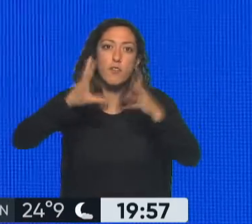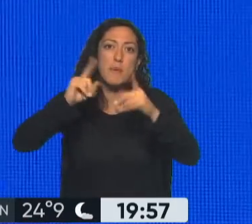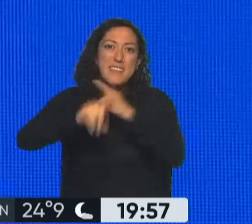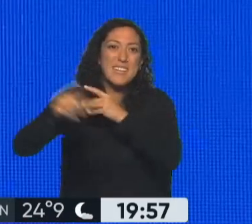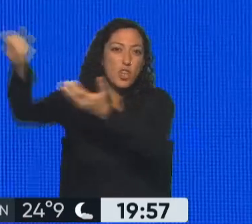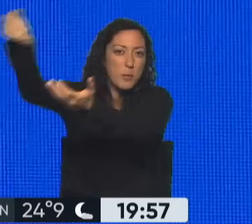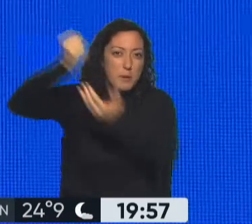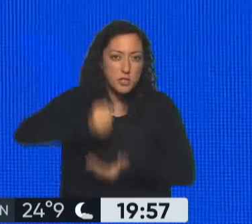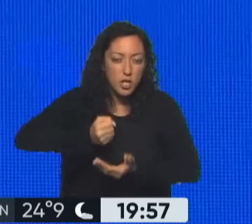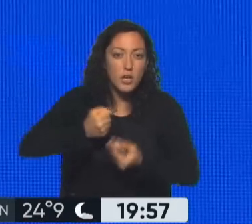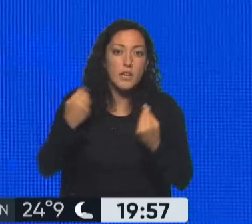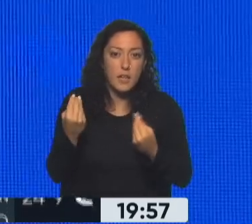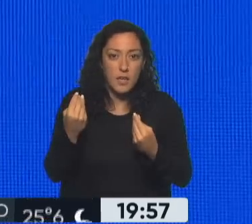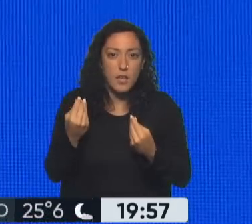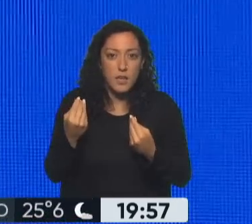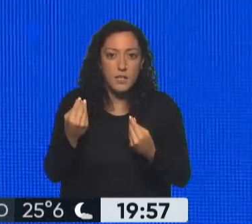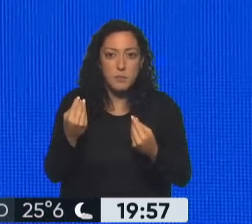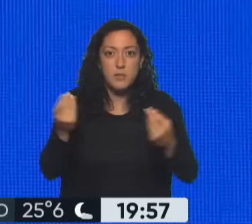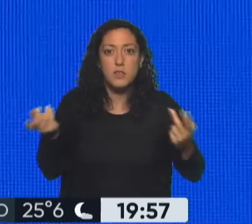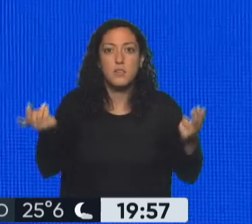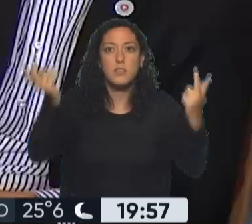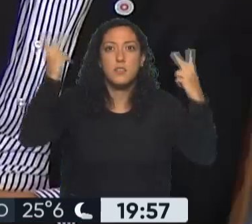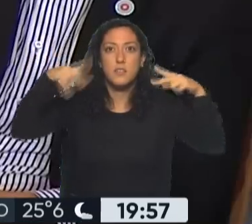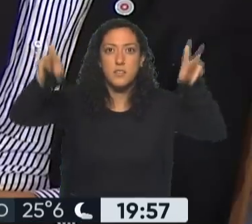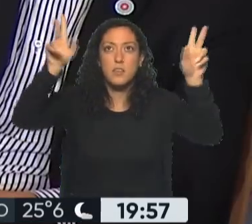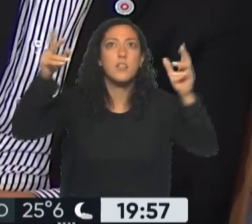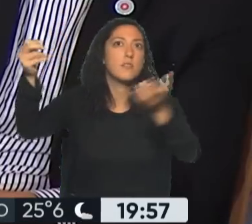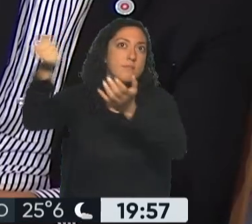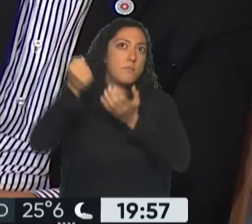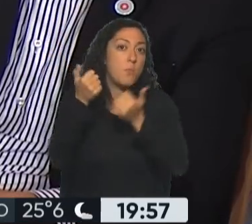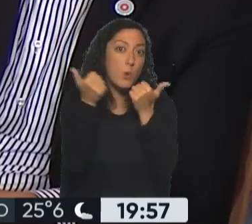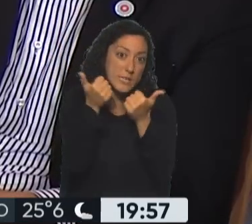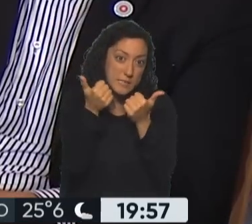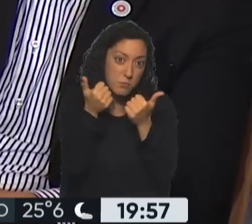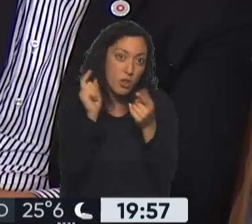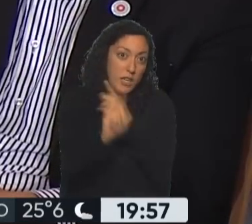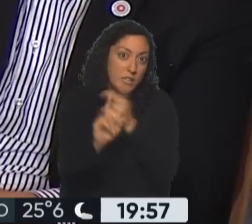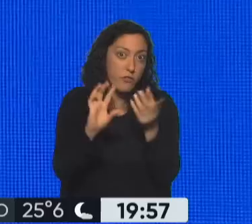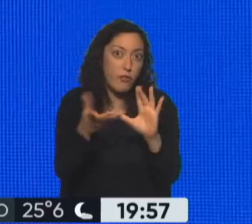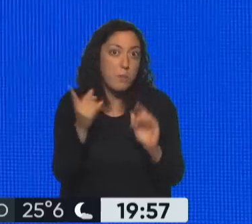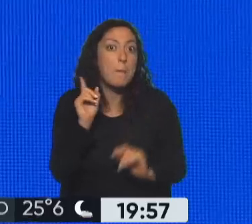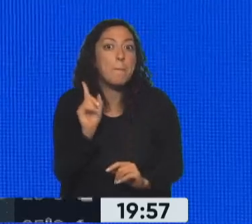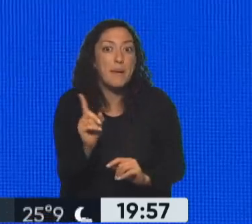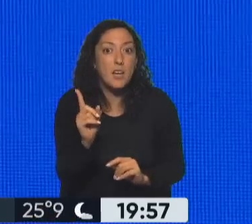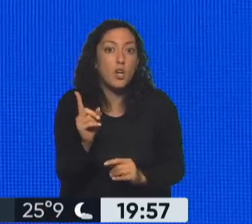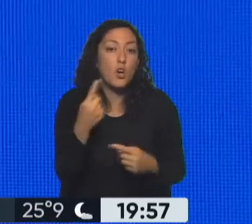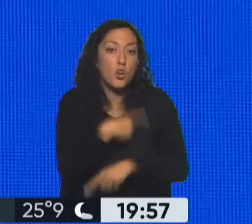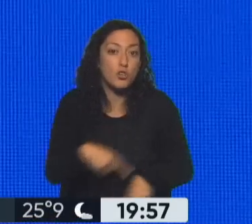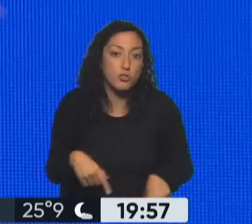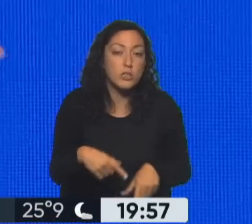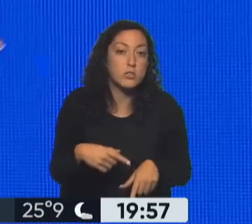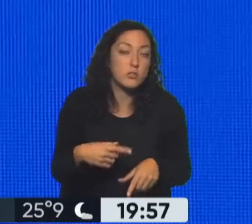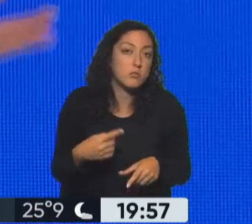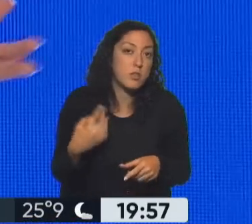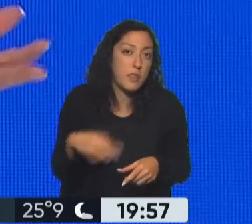dice que es bueno, y es muy bueno que venga la inversión extranjera directa, pero claro, la inversión extranjera directa también remite utilidades,